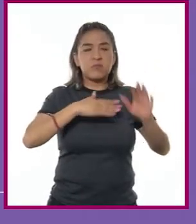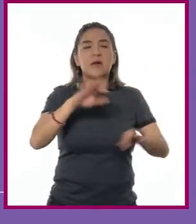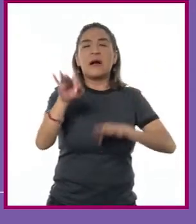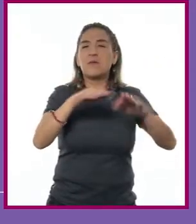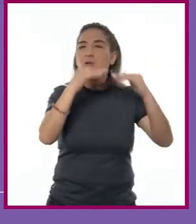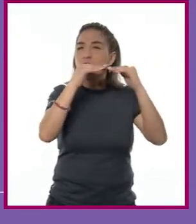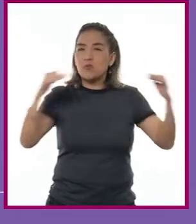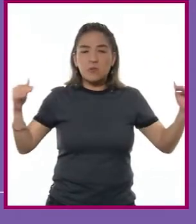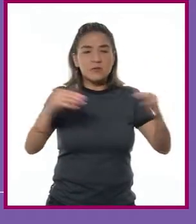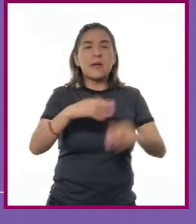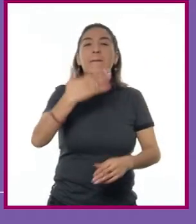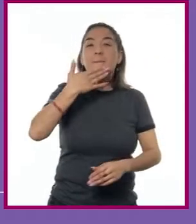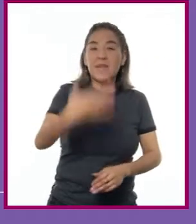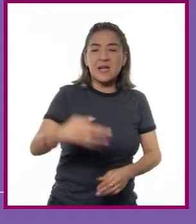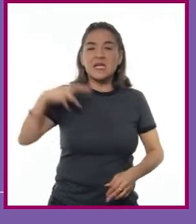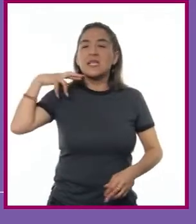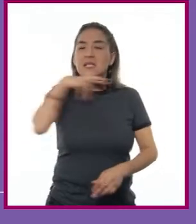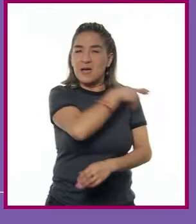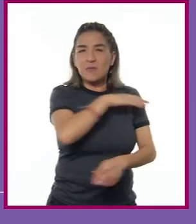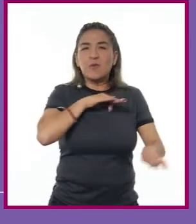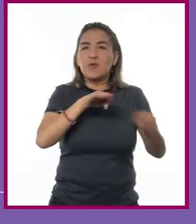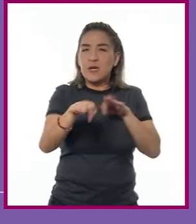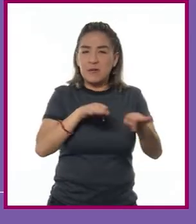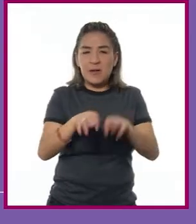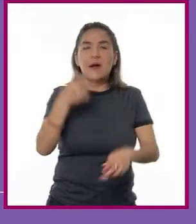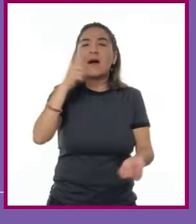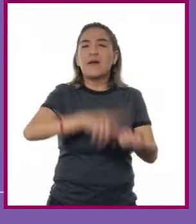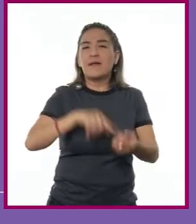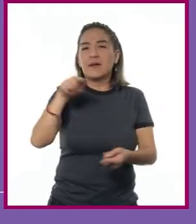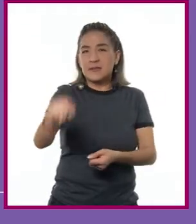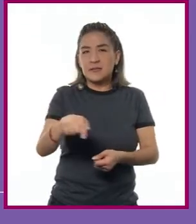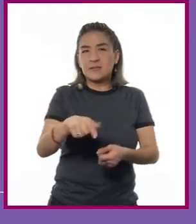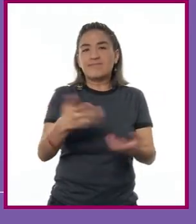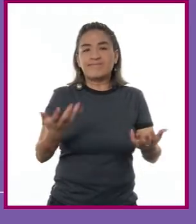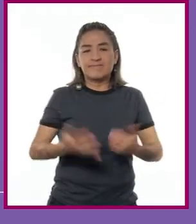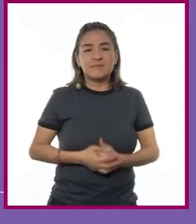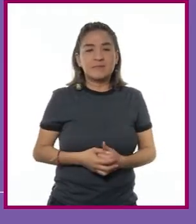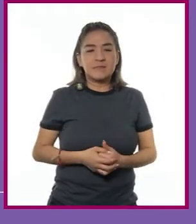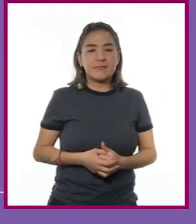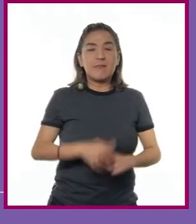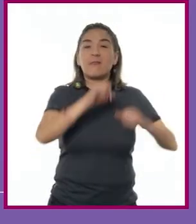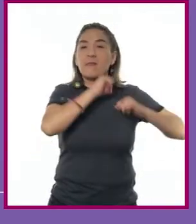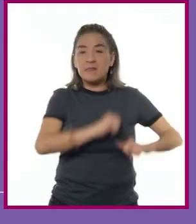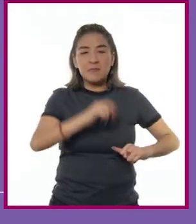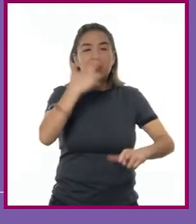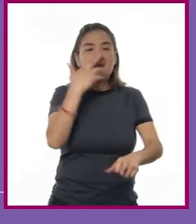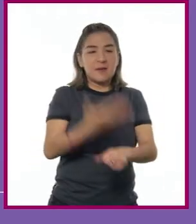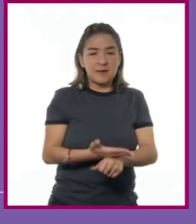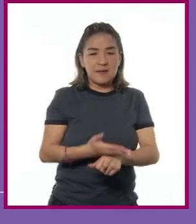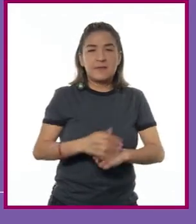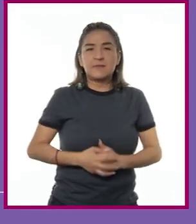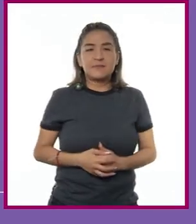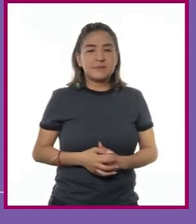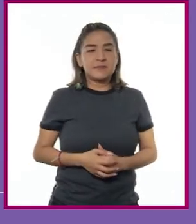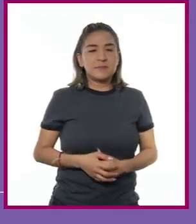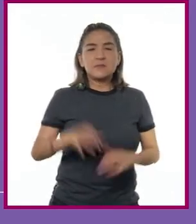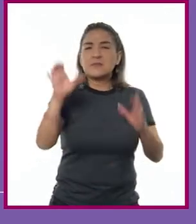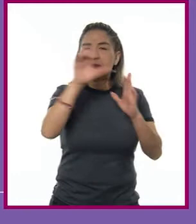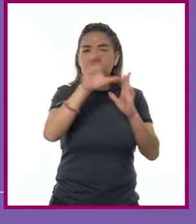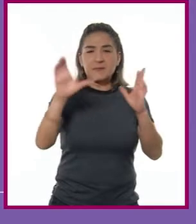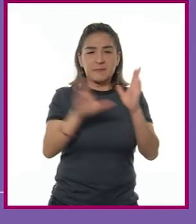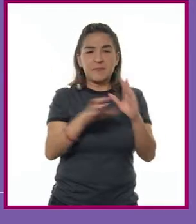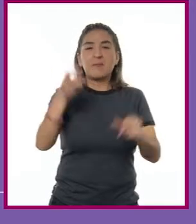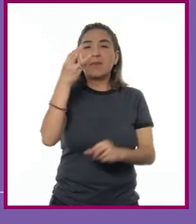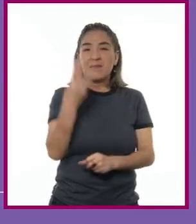imparcialidad, eficiencia y eficacia en el desempeño de su empleo, cargo o comisión. El capítulo 3